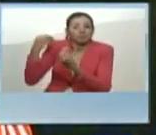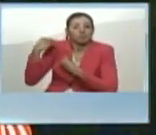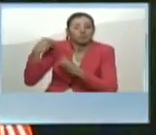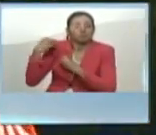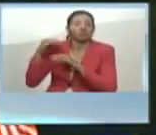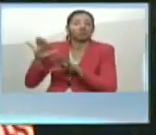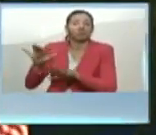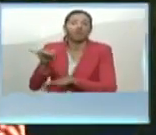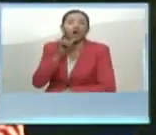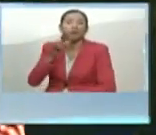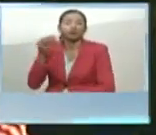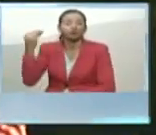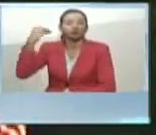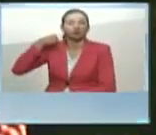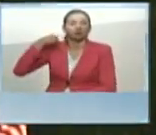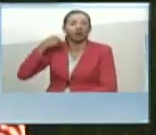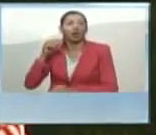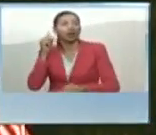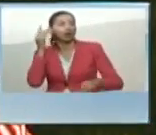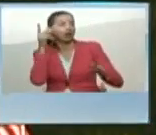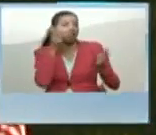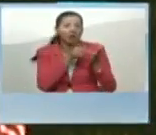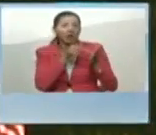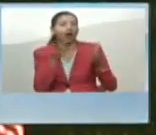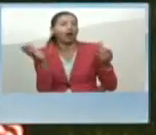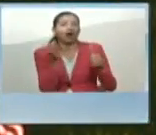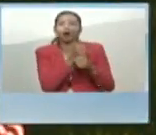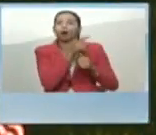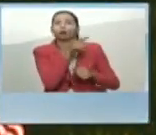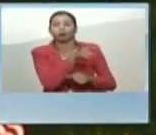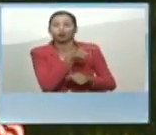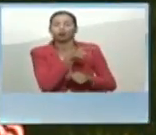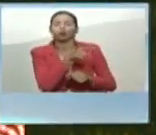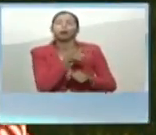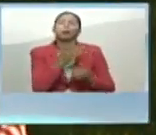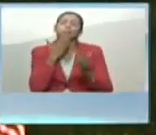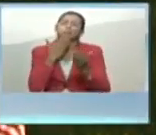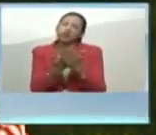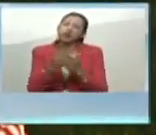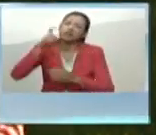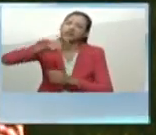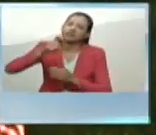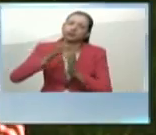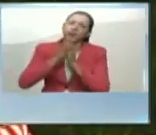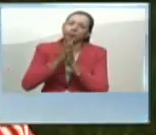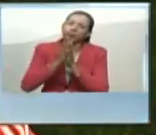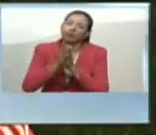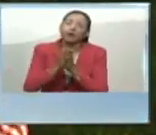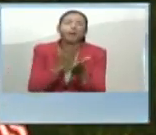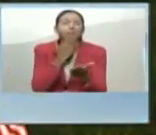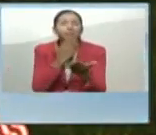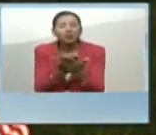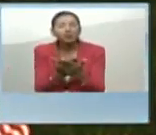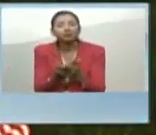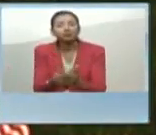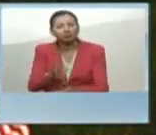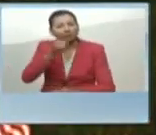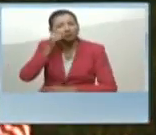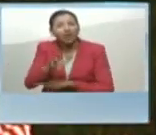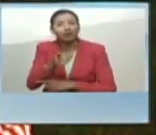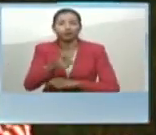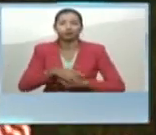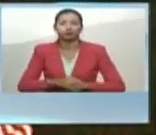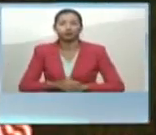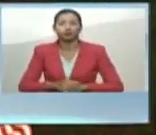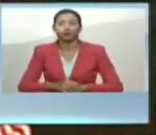pueblo. Así que necesito, así les pido, es más, no solo les pido, les exijo que